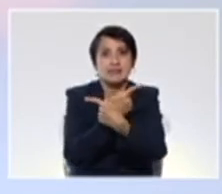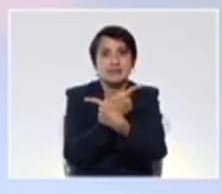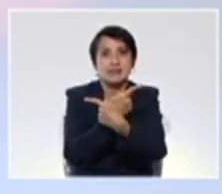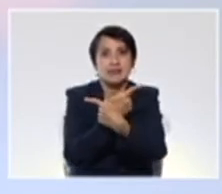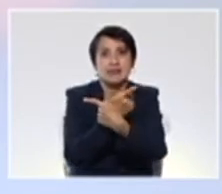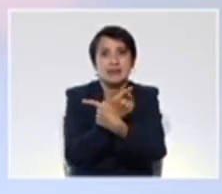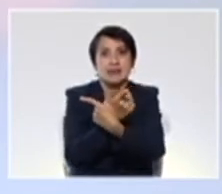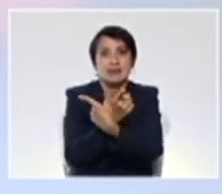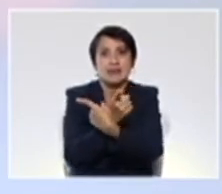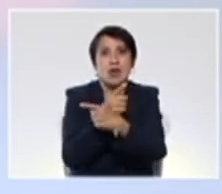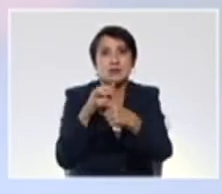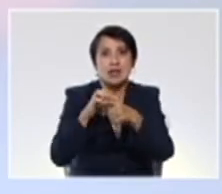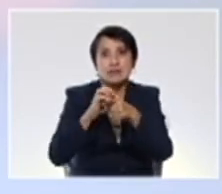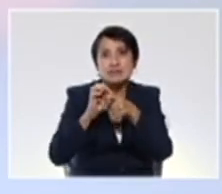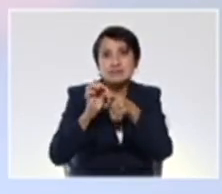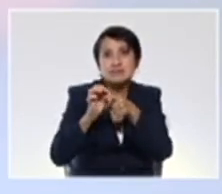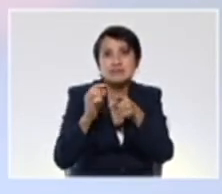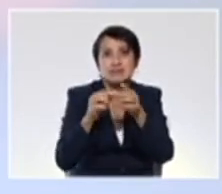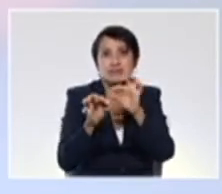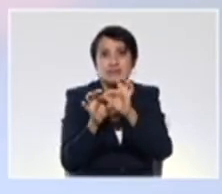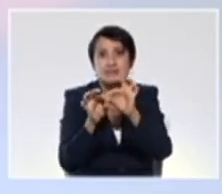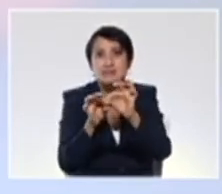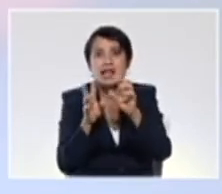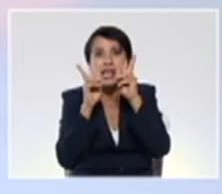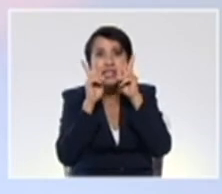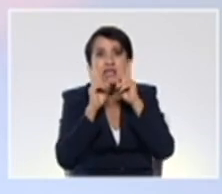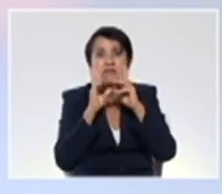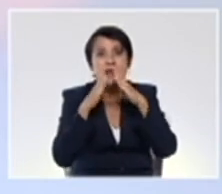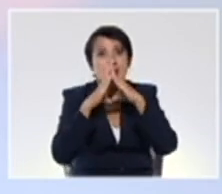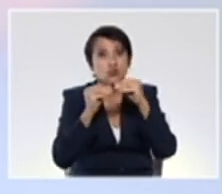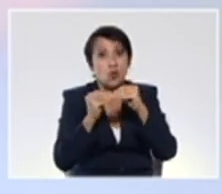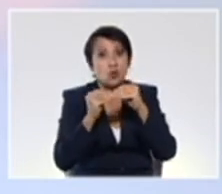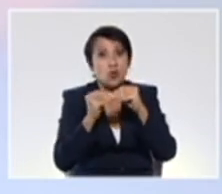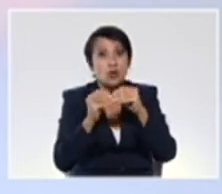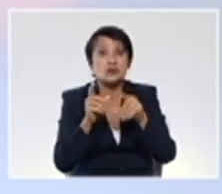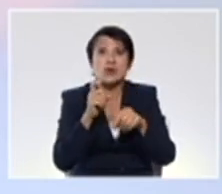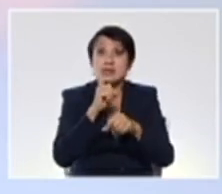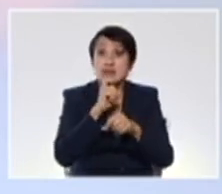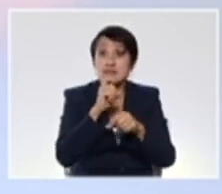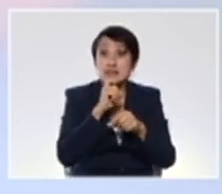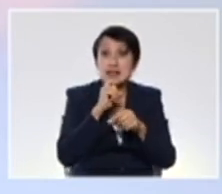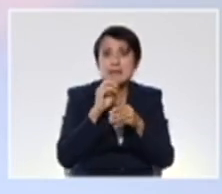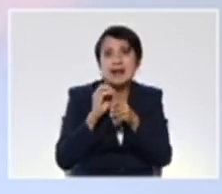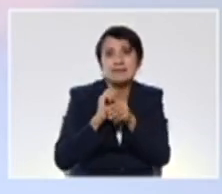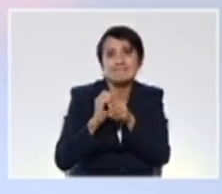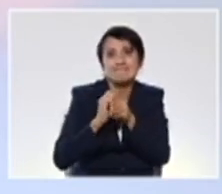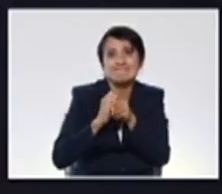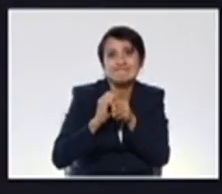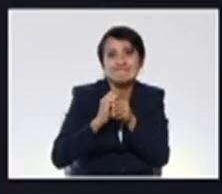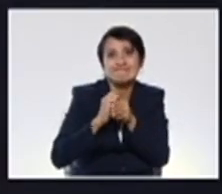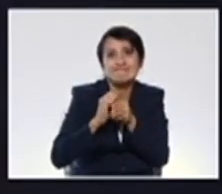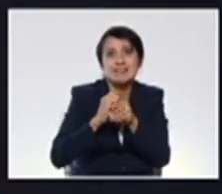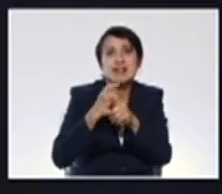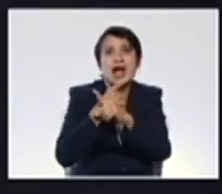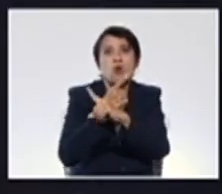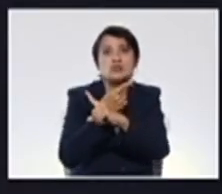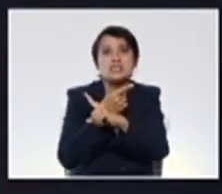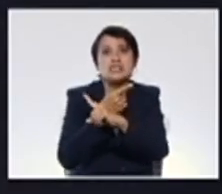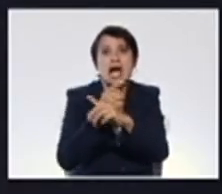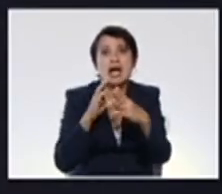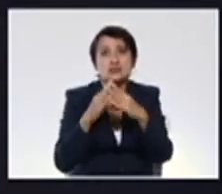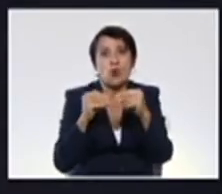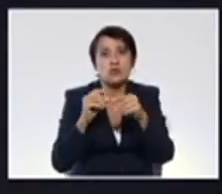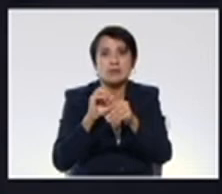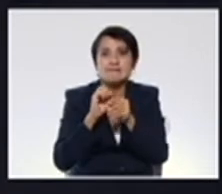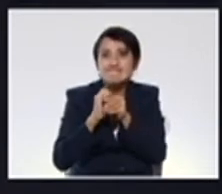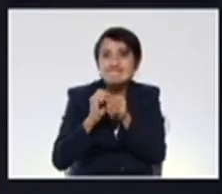como la cáscara de huevo es más débil, pero tiene unas partículas que son difíciles de cortar, va a raspar, va a limpiar la cuchilla, pero al mismo